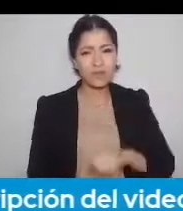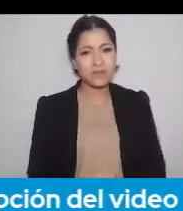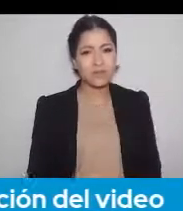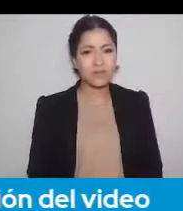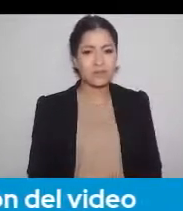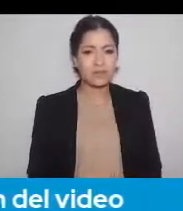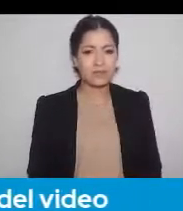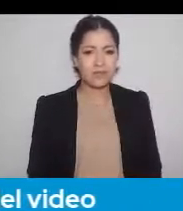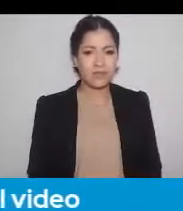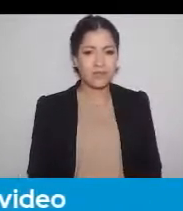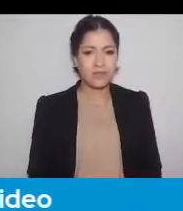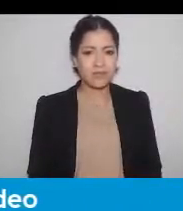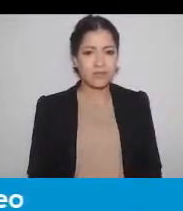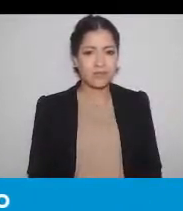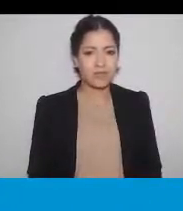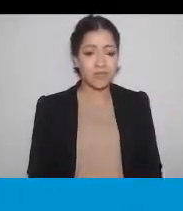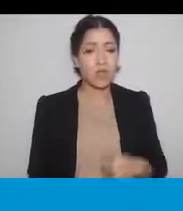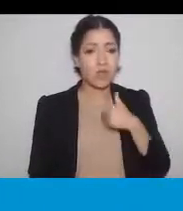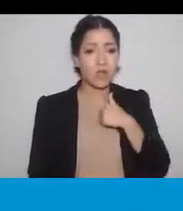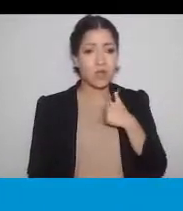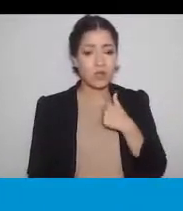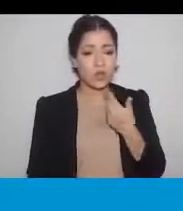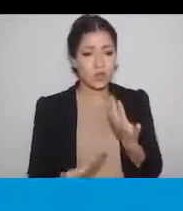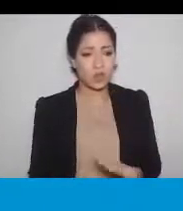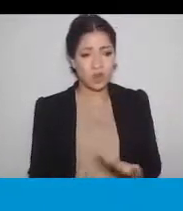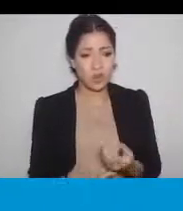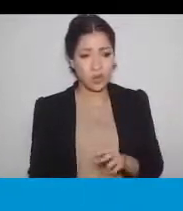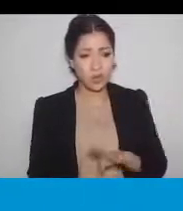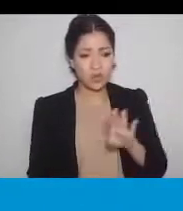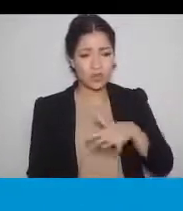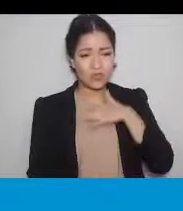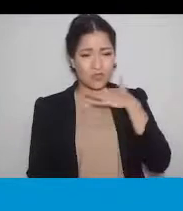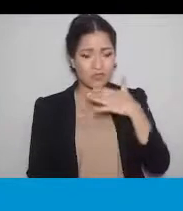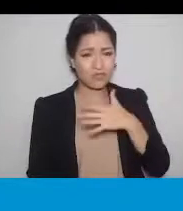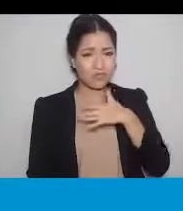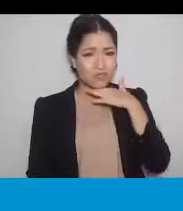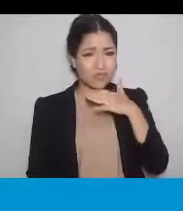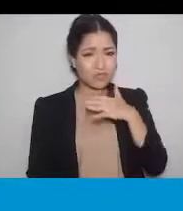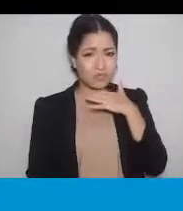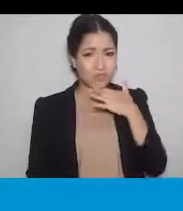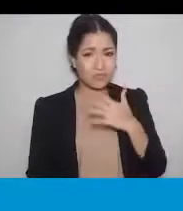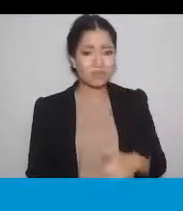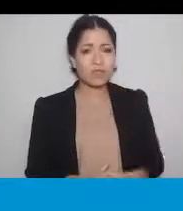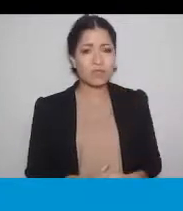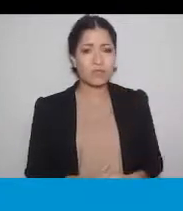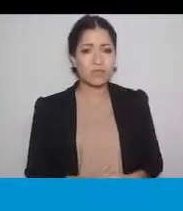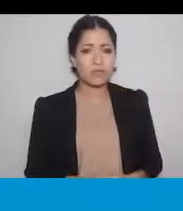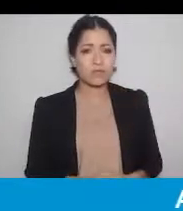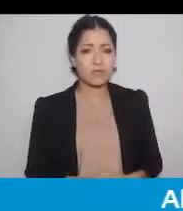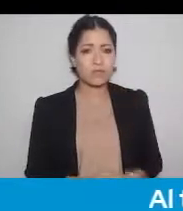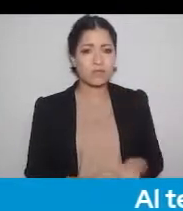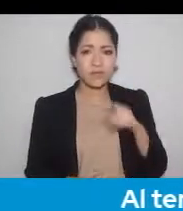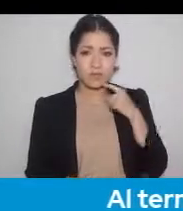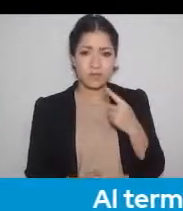Ya soy una cobija muy meada. Ven. ¿Qué?